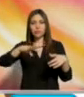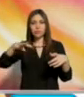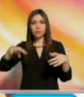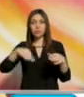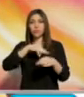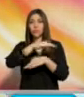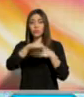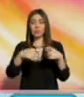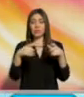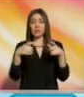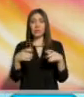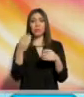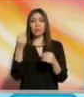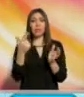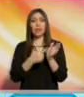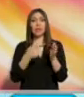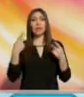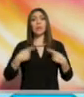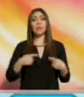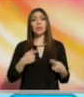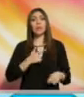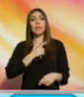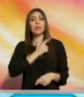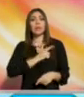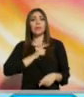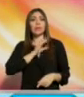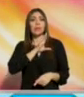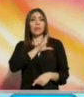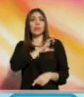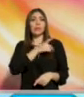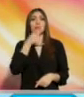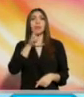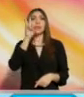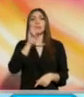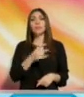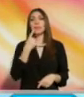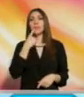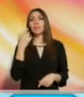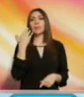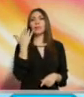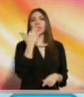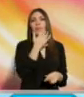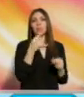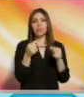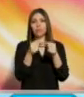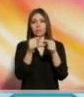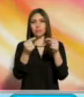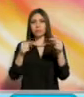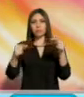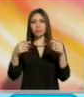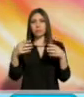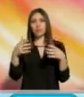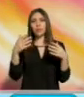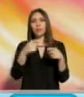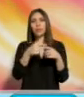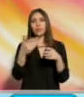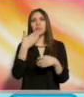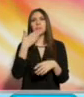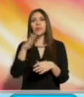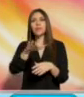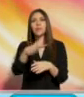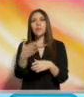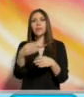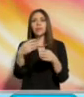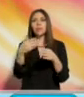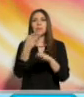esa porción grasa que hay mucha gente que gusta. Es que le da muy buen sabor. Claro, Carne. así el gordito bien frito, así bien asado. Claro. Qué rico, eso